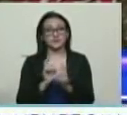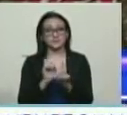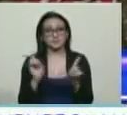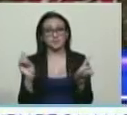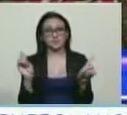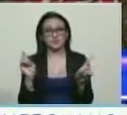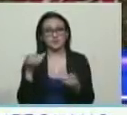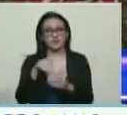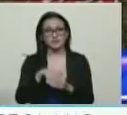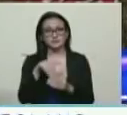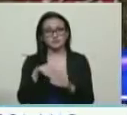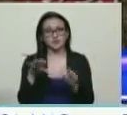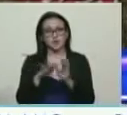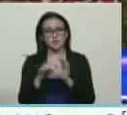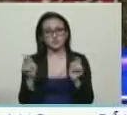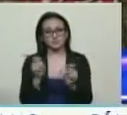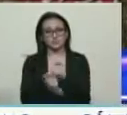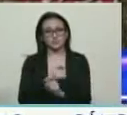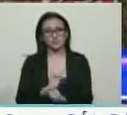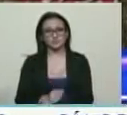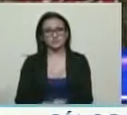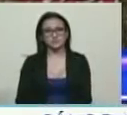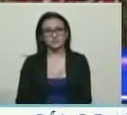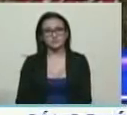democrático de elecciones constituyentes.